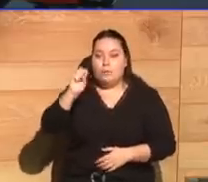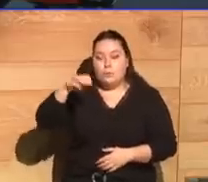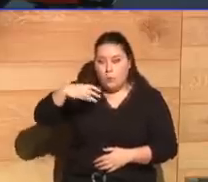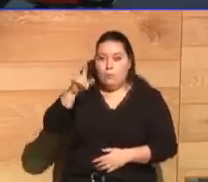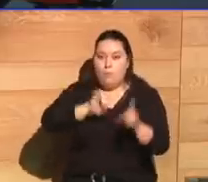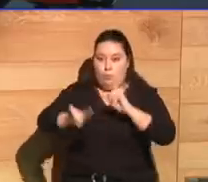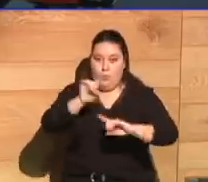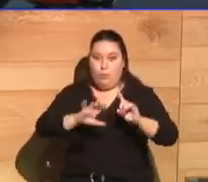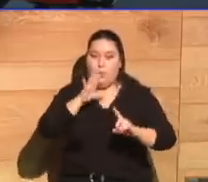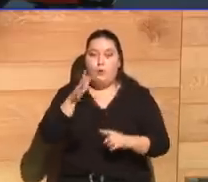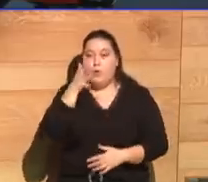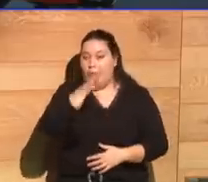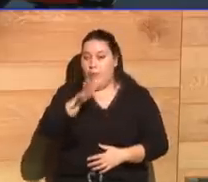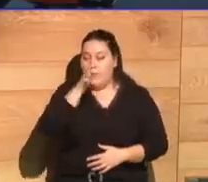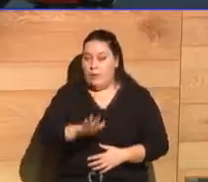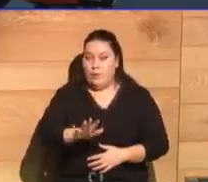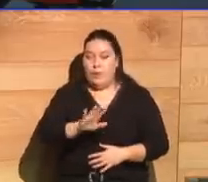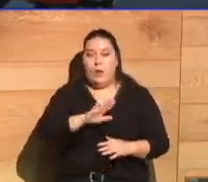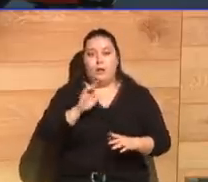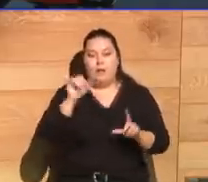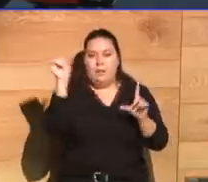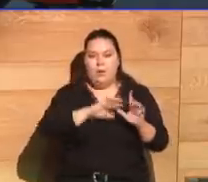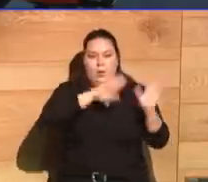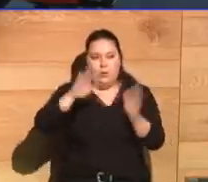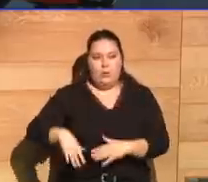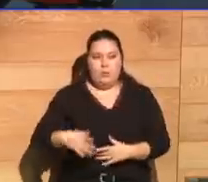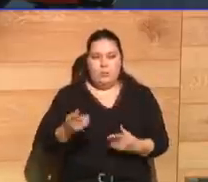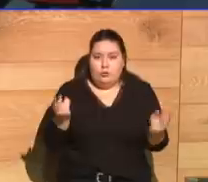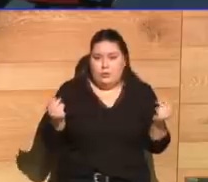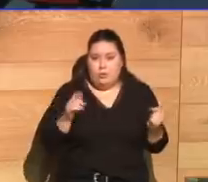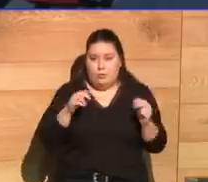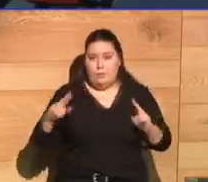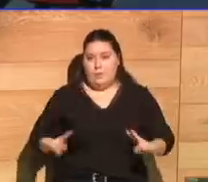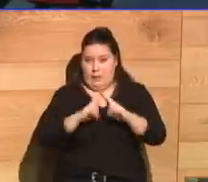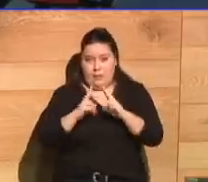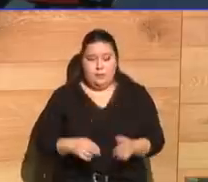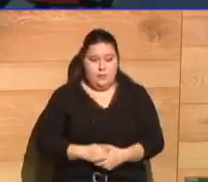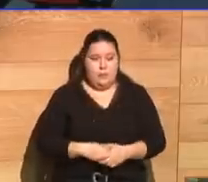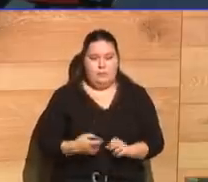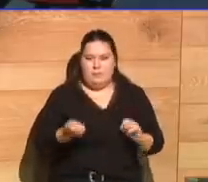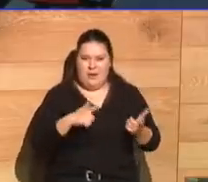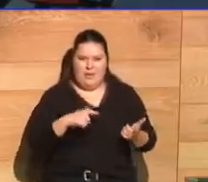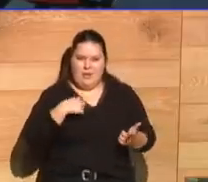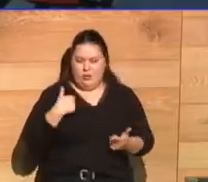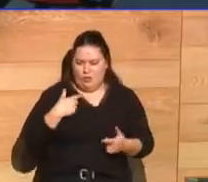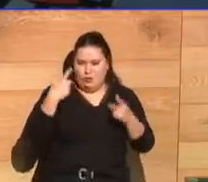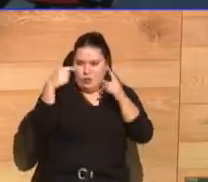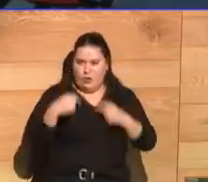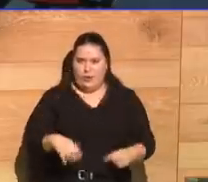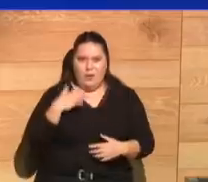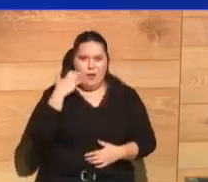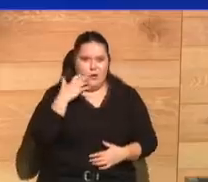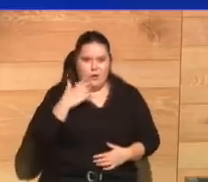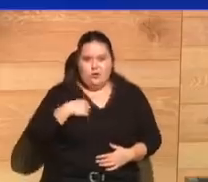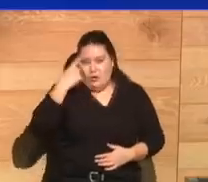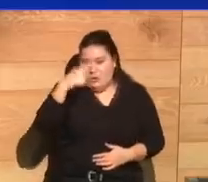denuncia precisamente por El último tango en París. Pero si yo no he leído nada, si esto me lo sé, no sé cuándo. Me parece mentira, te tengo que estar corrigiendo. No, Juan se lo sabe. Esto me lo